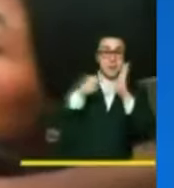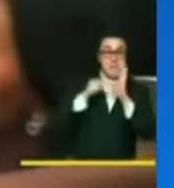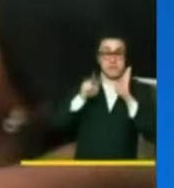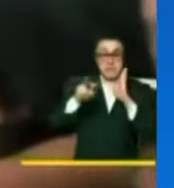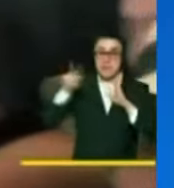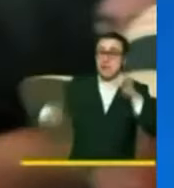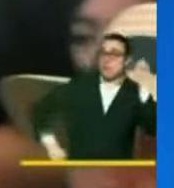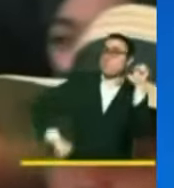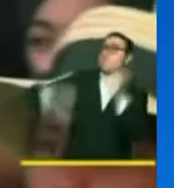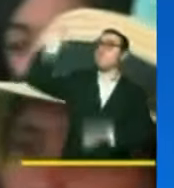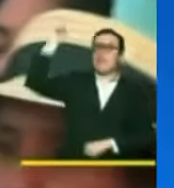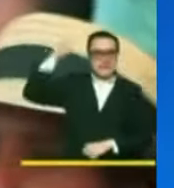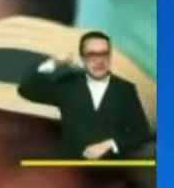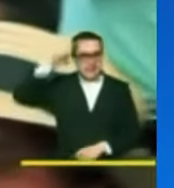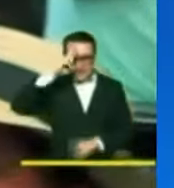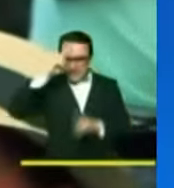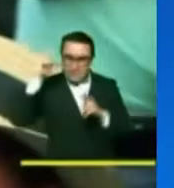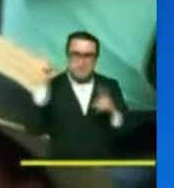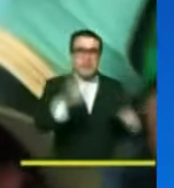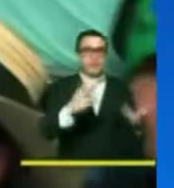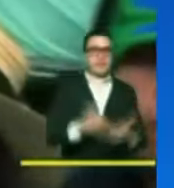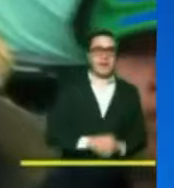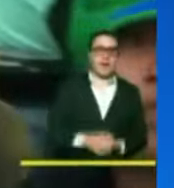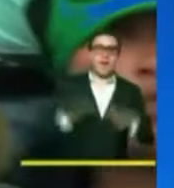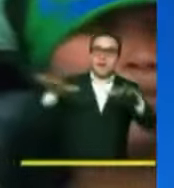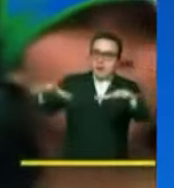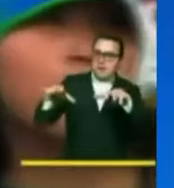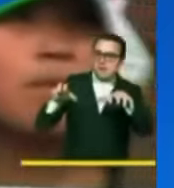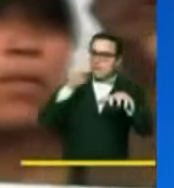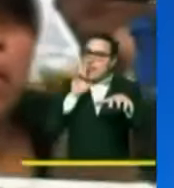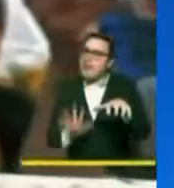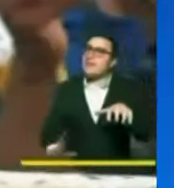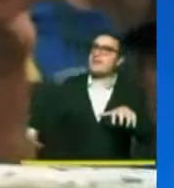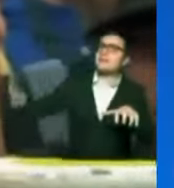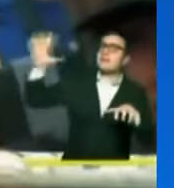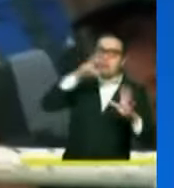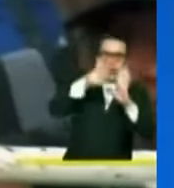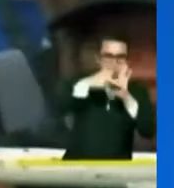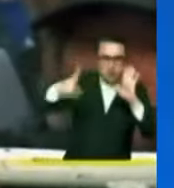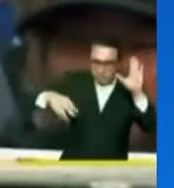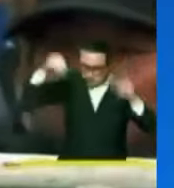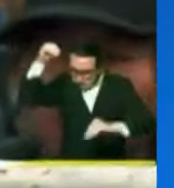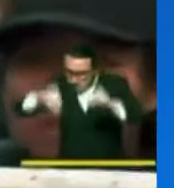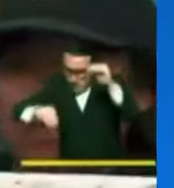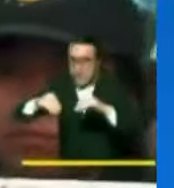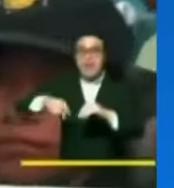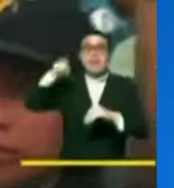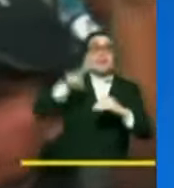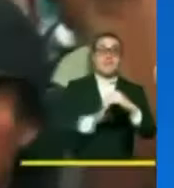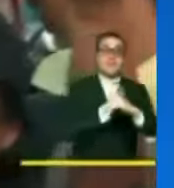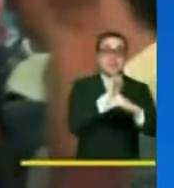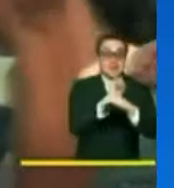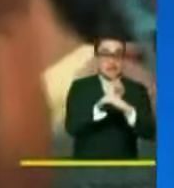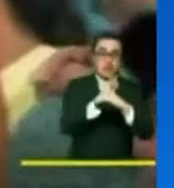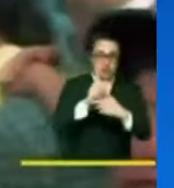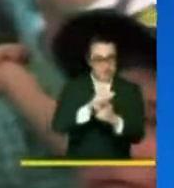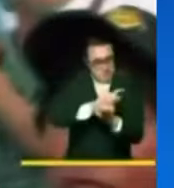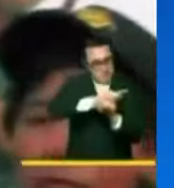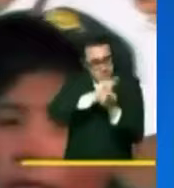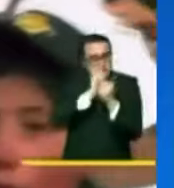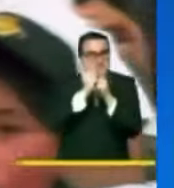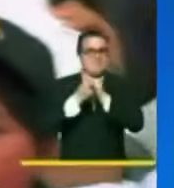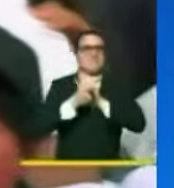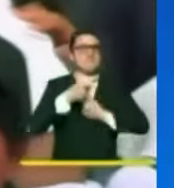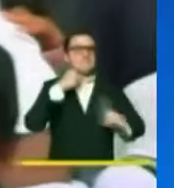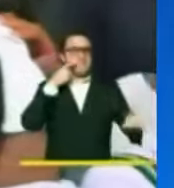sedazo del parlamento y además por la corte constitucional Pues el presidente va a volver nuevamente a las fauces donde no ha podido